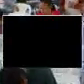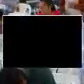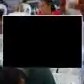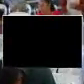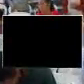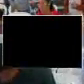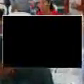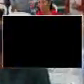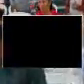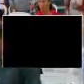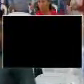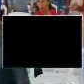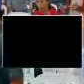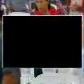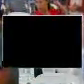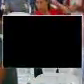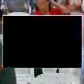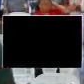¡Gracias!